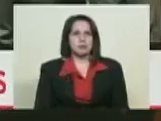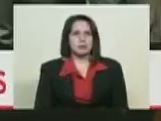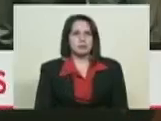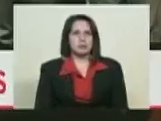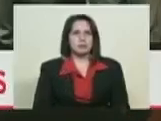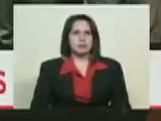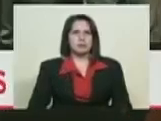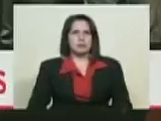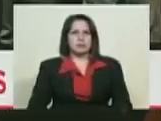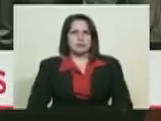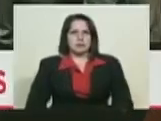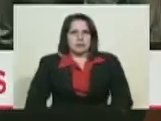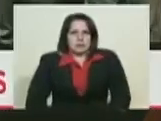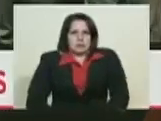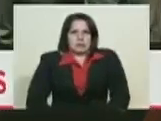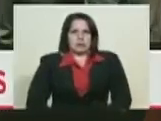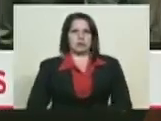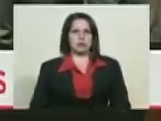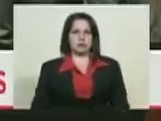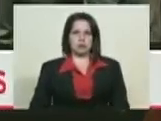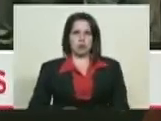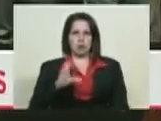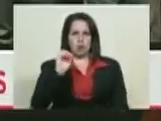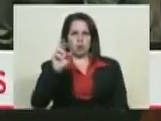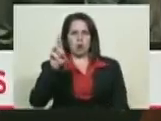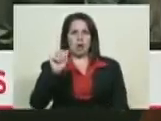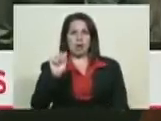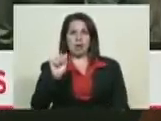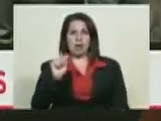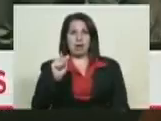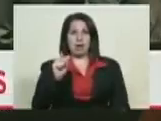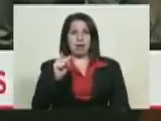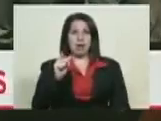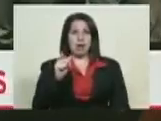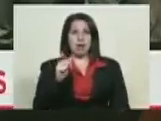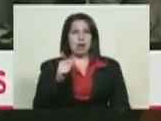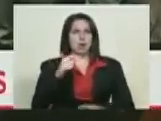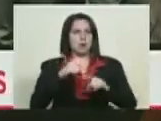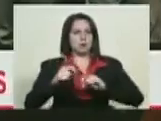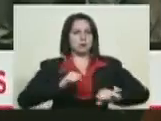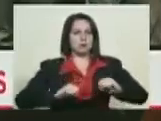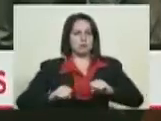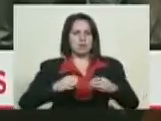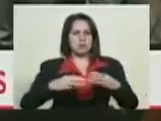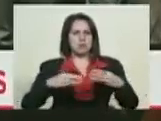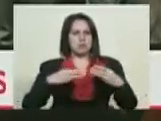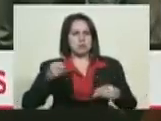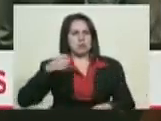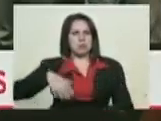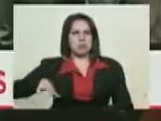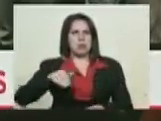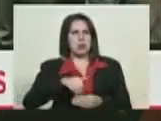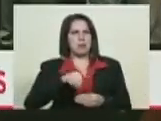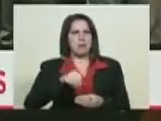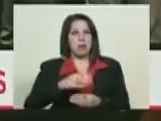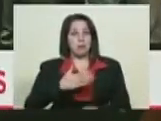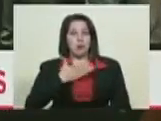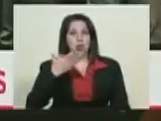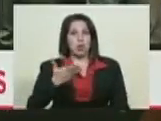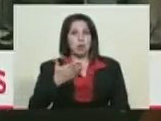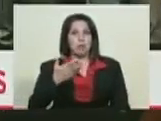a Lora, al Movimiento Electoral del Pueblo, a Podemos, a